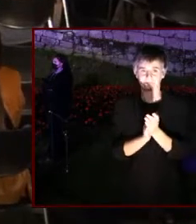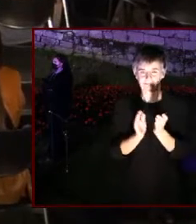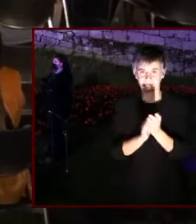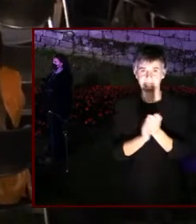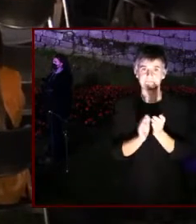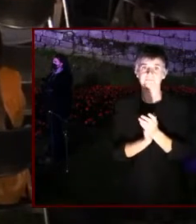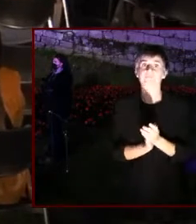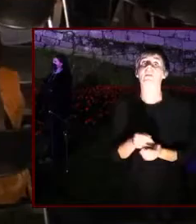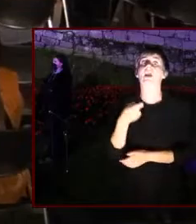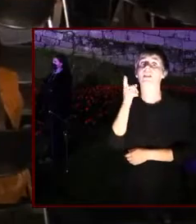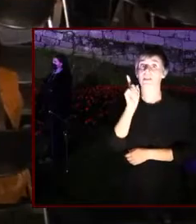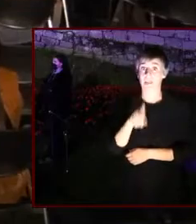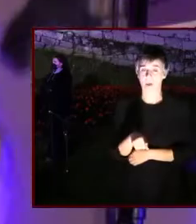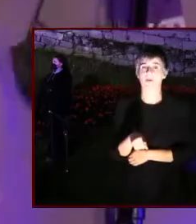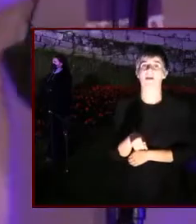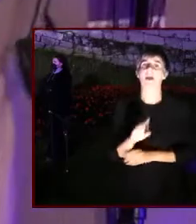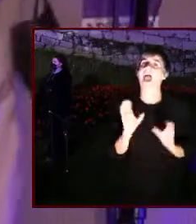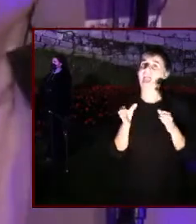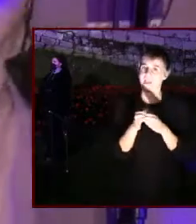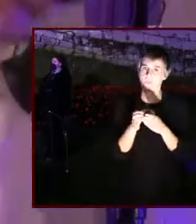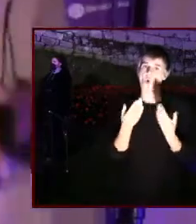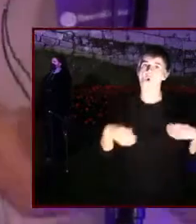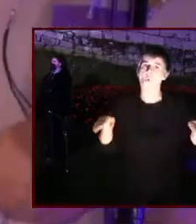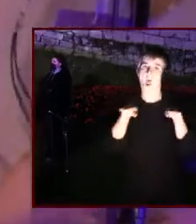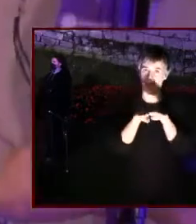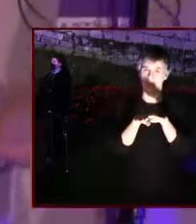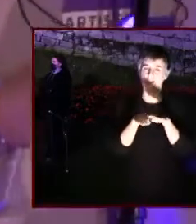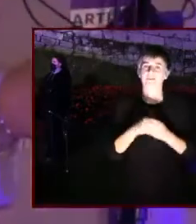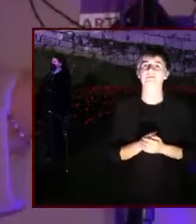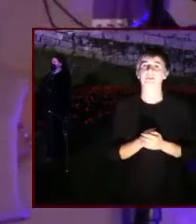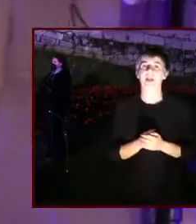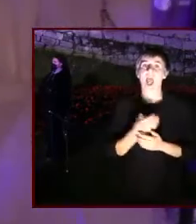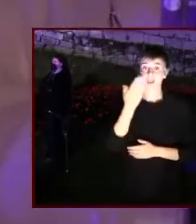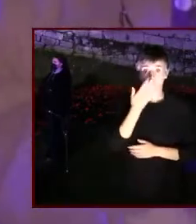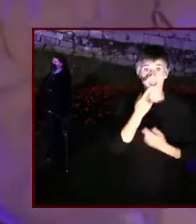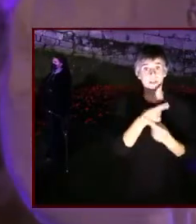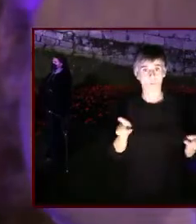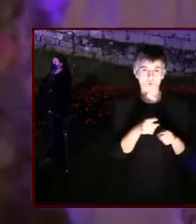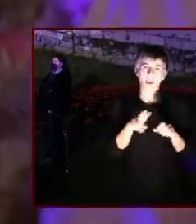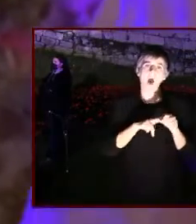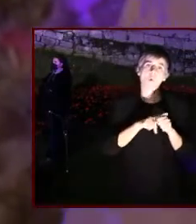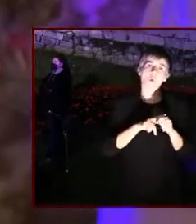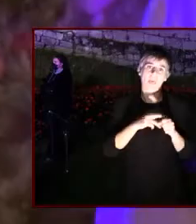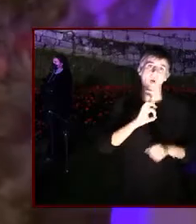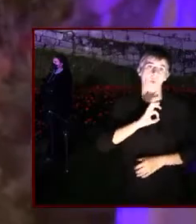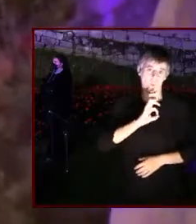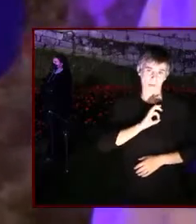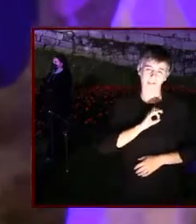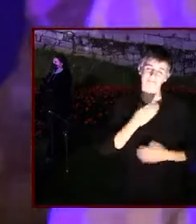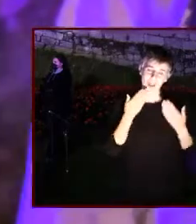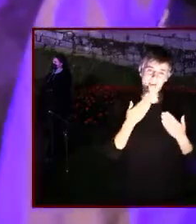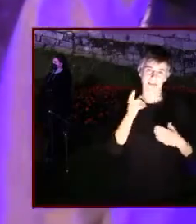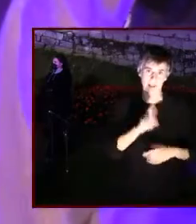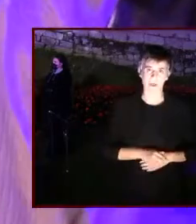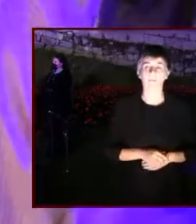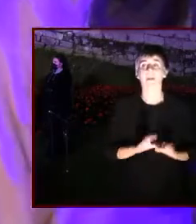Tamén a todo o equipo de Igualdade, as escolas de música da provincia de Pontevedra,